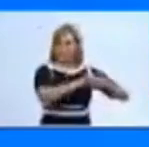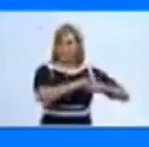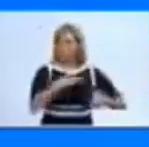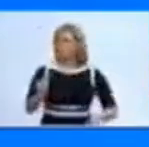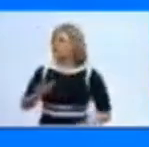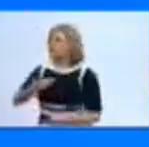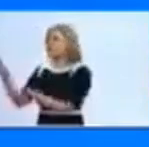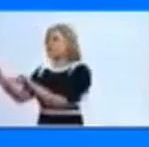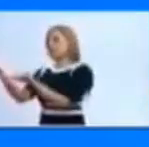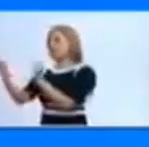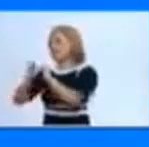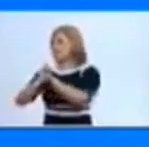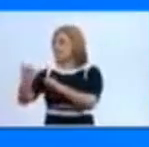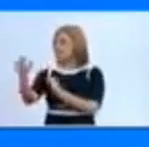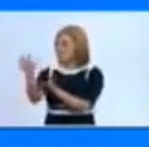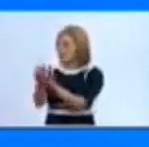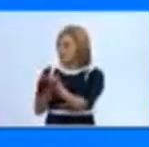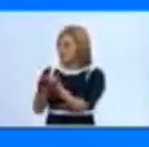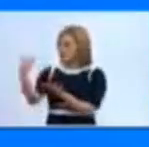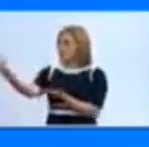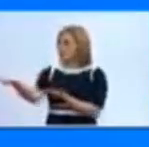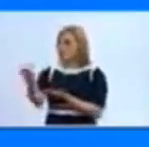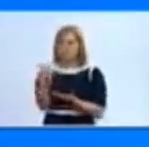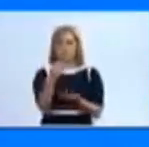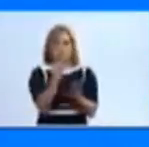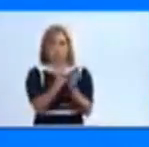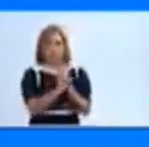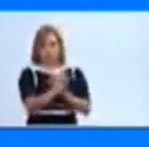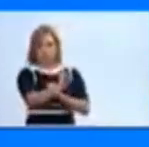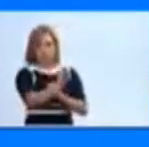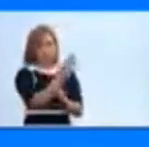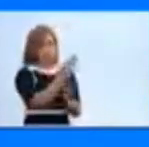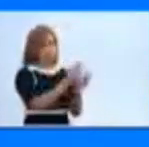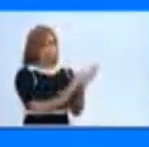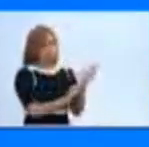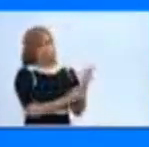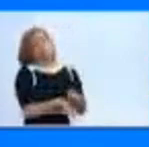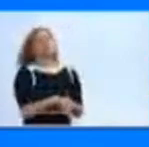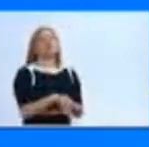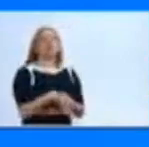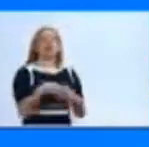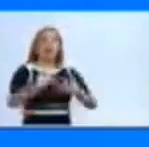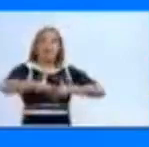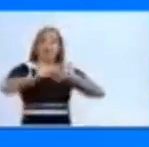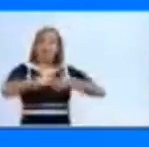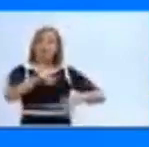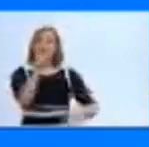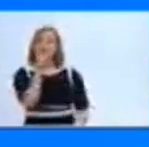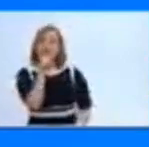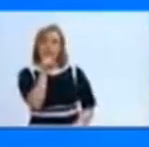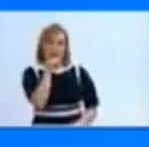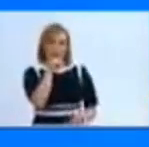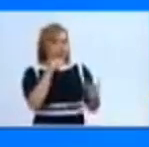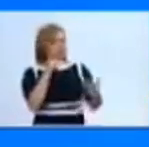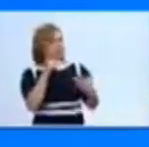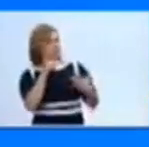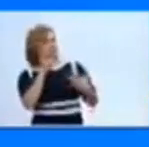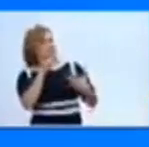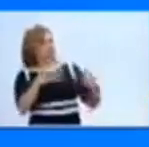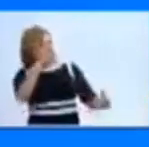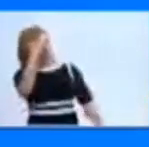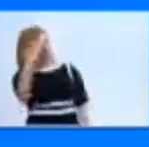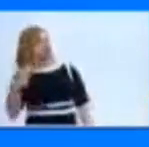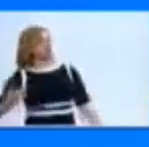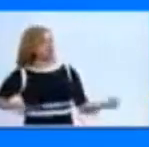salvadoreña guerrera? Y así se la pasaba Carlos Calleja haciendo promesa tras promesa. Un país que lo quiere